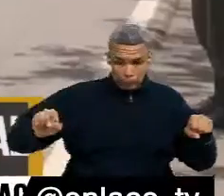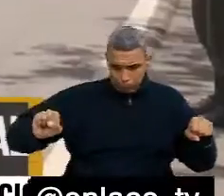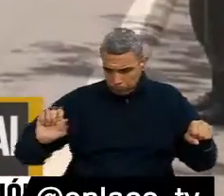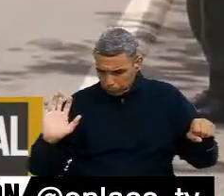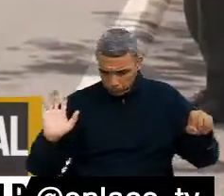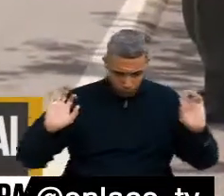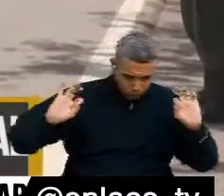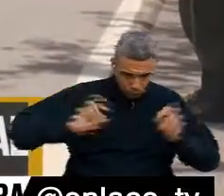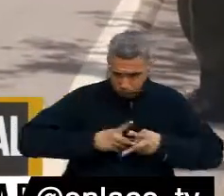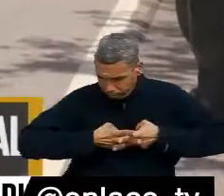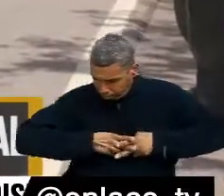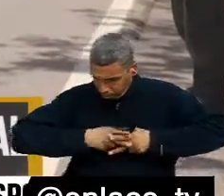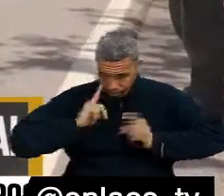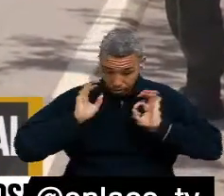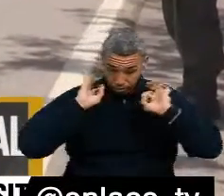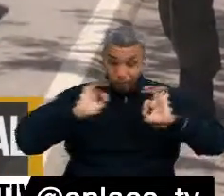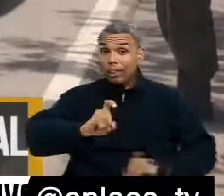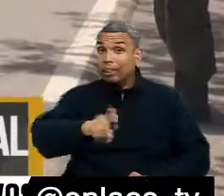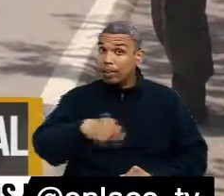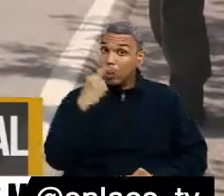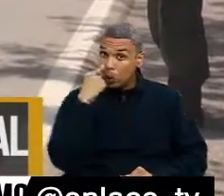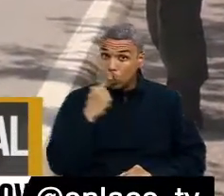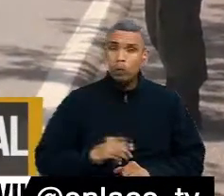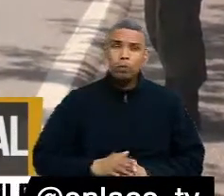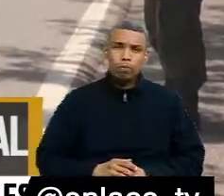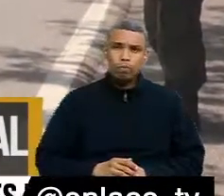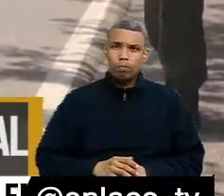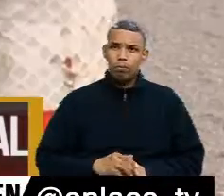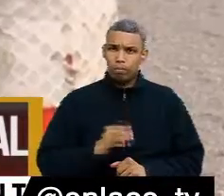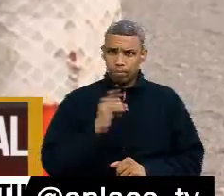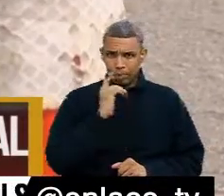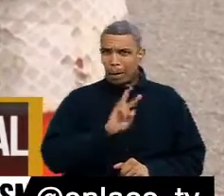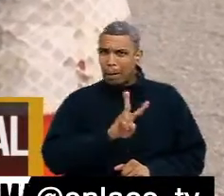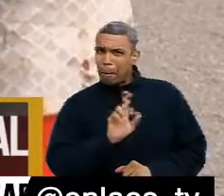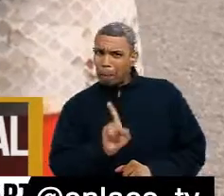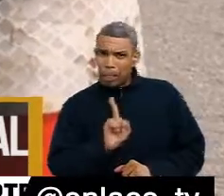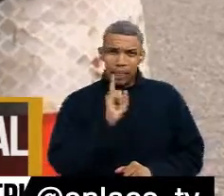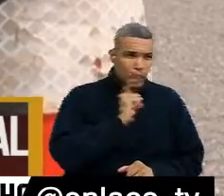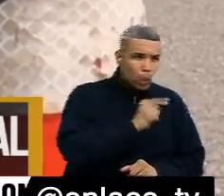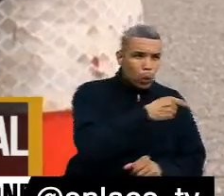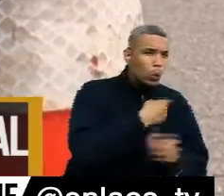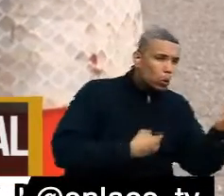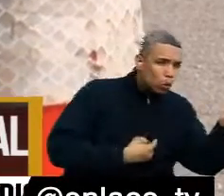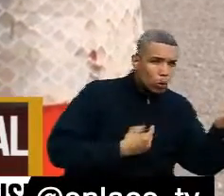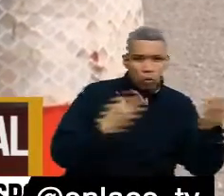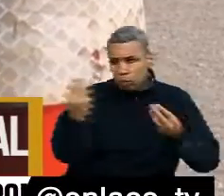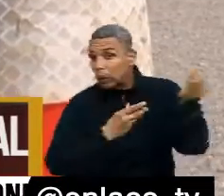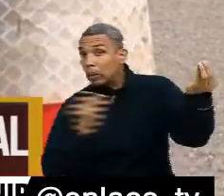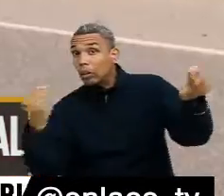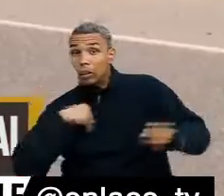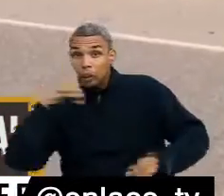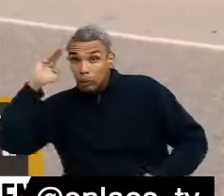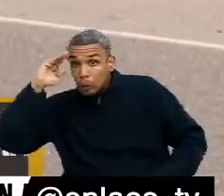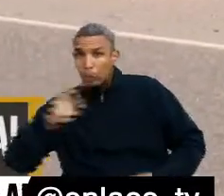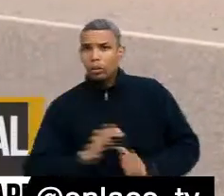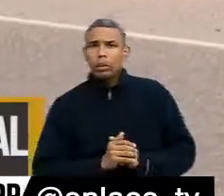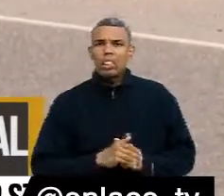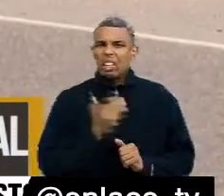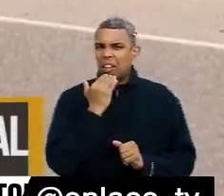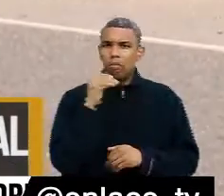de sus vehículos. Tenemos 21 puestos de control, lo cual los tenemos con grúa y con ambulancia y con conductores, verificamos el estado anímico de los conductores que